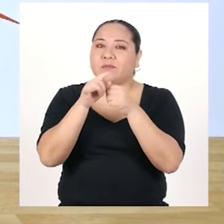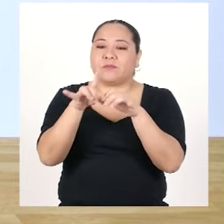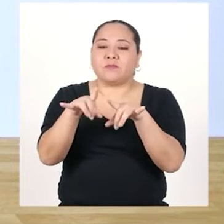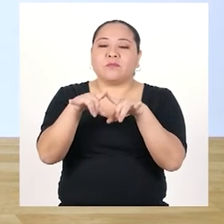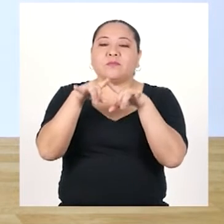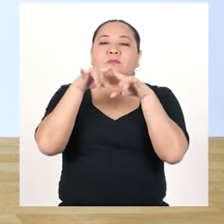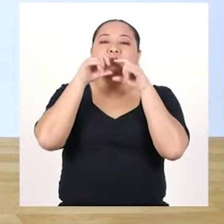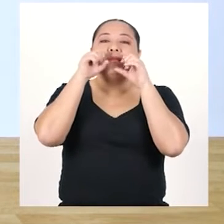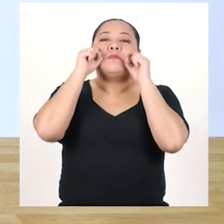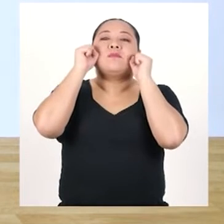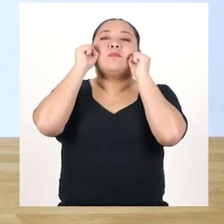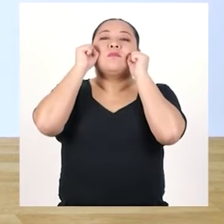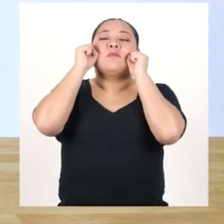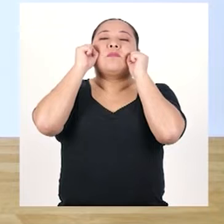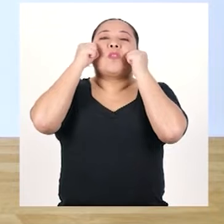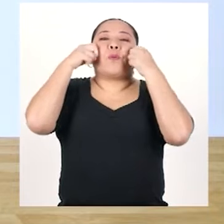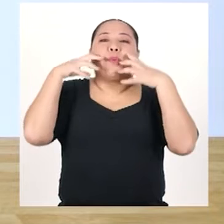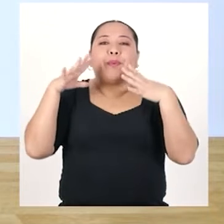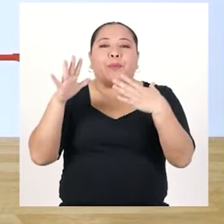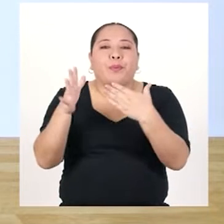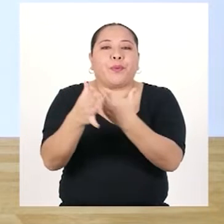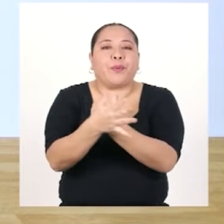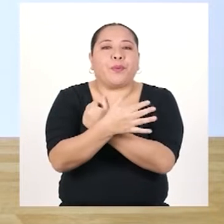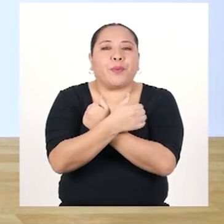respiramos. Botamos.